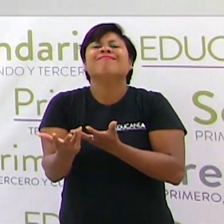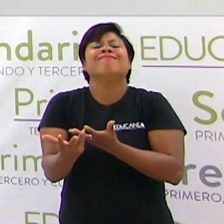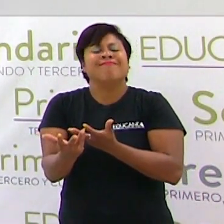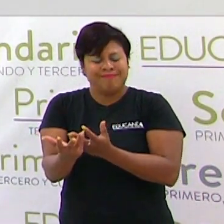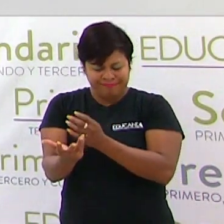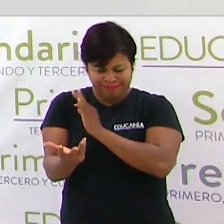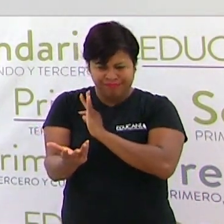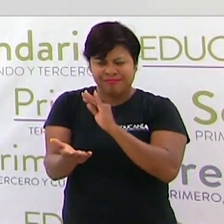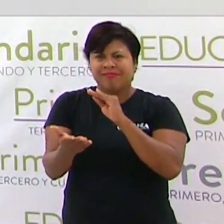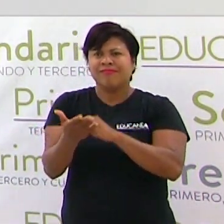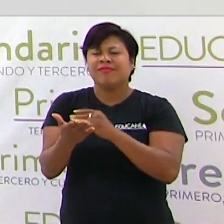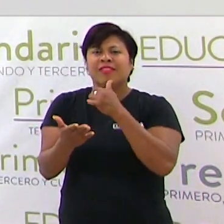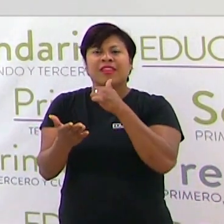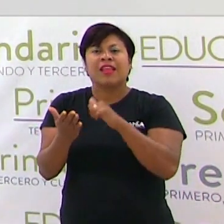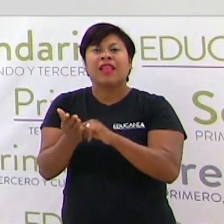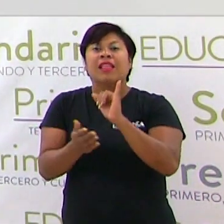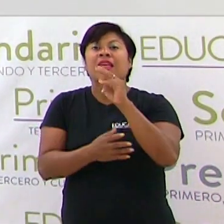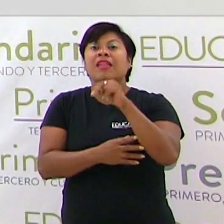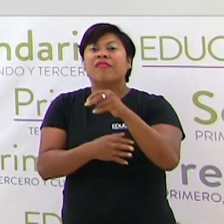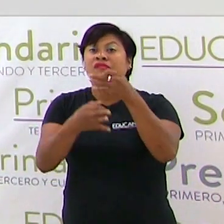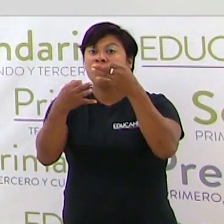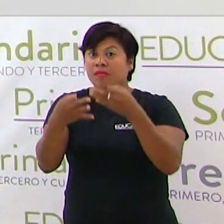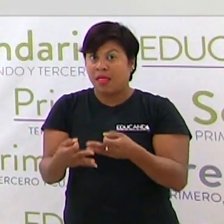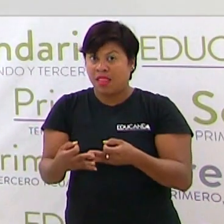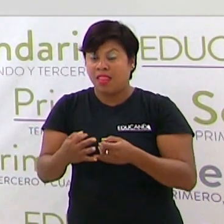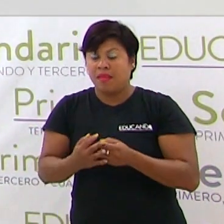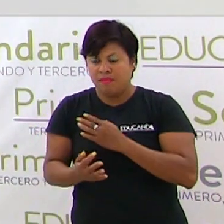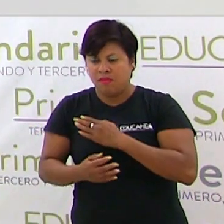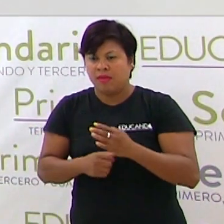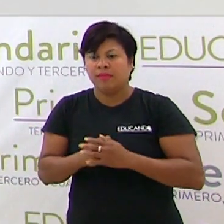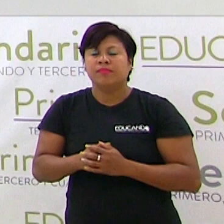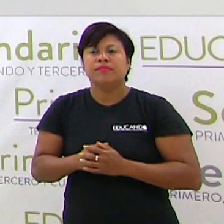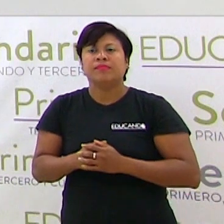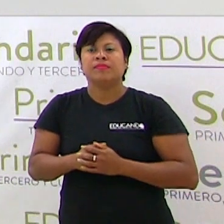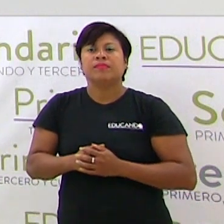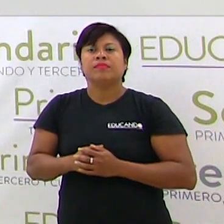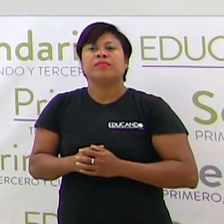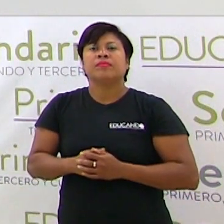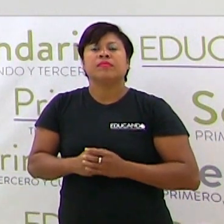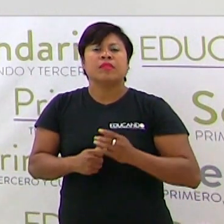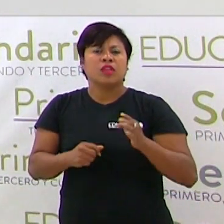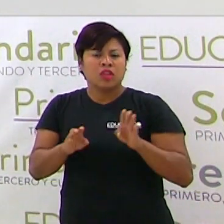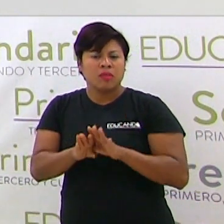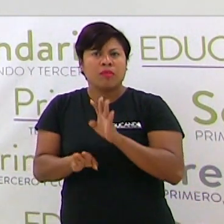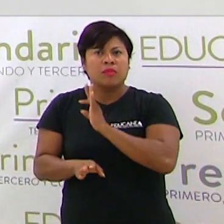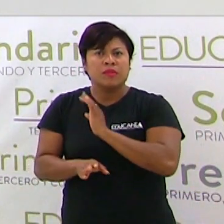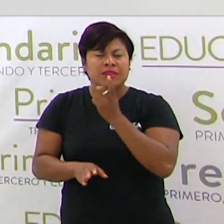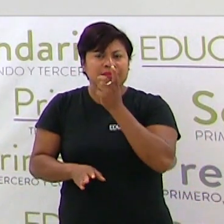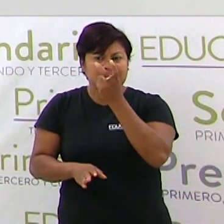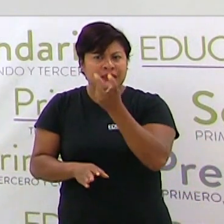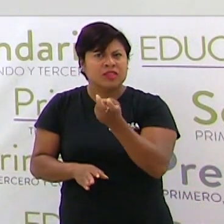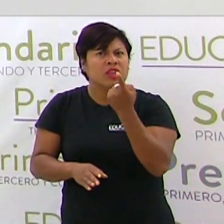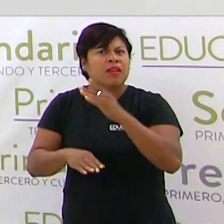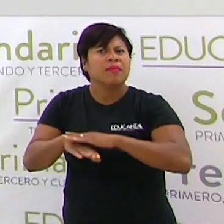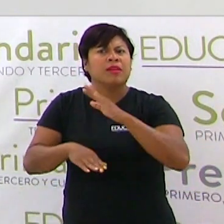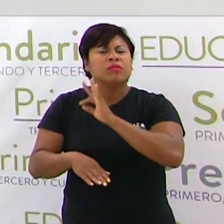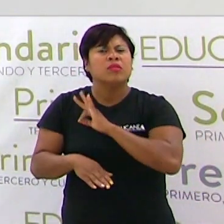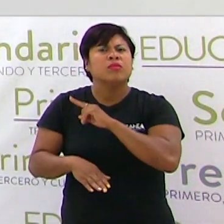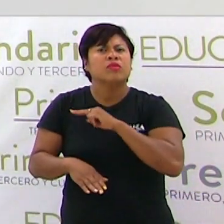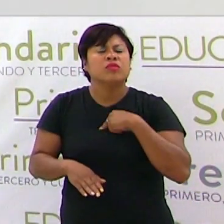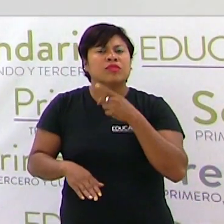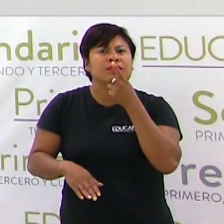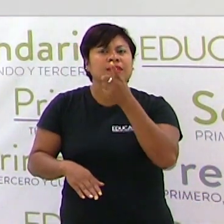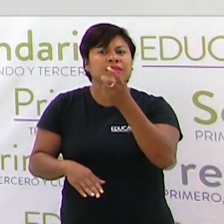expresar en una carta informal. Bueno, ¿qué más podemos decir, niños, de esto? ¿Qué más podemos nosotros